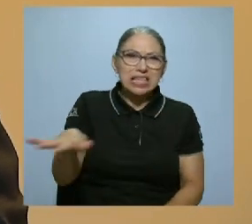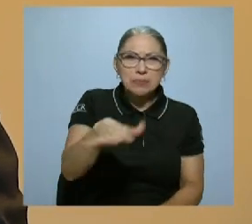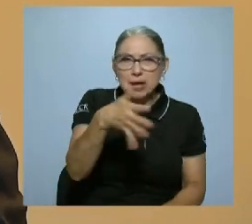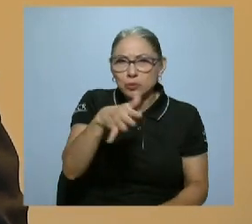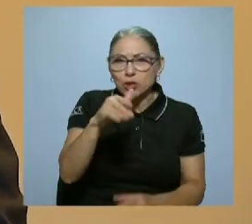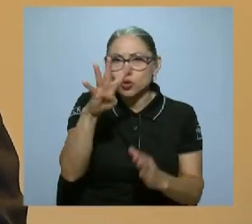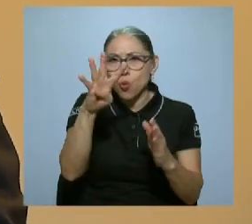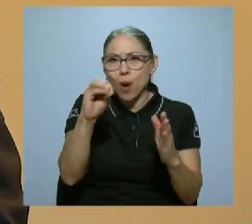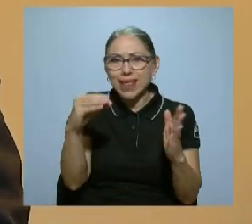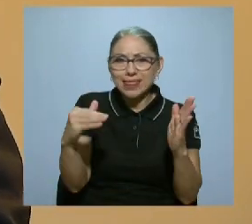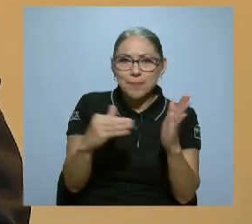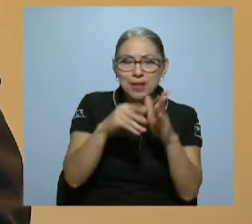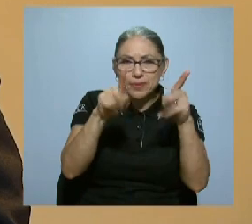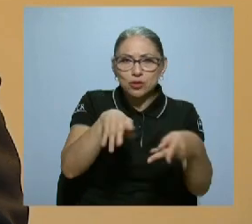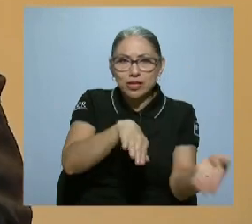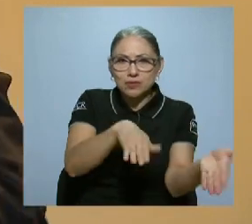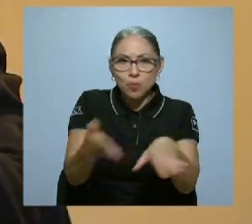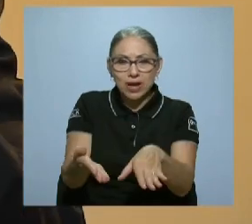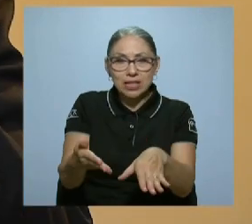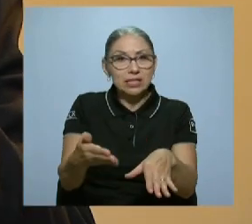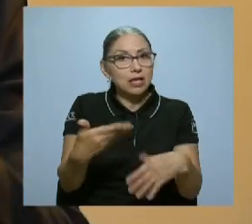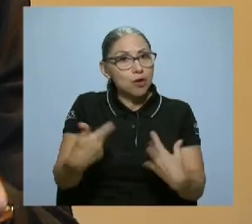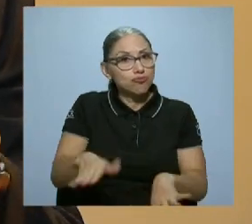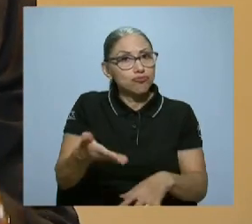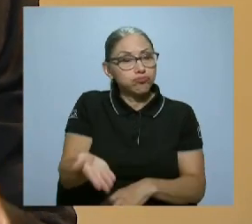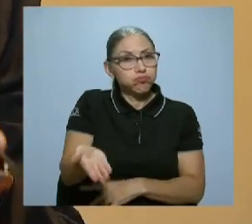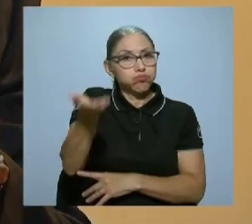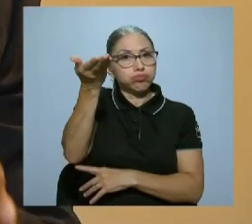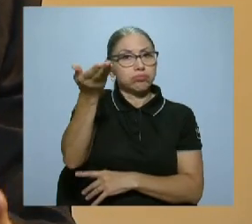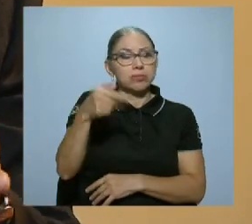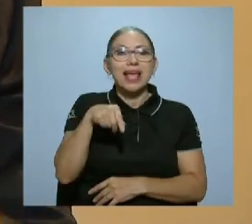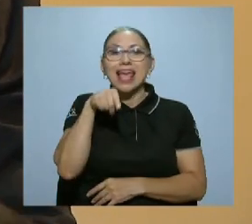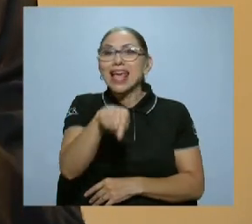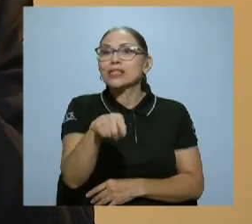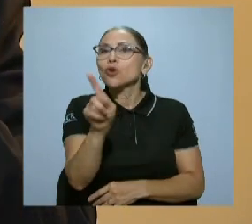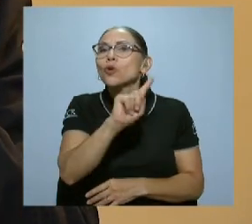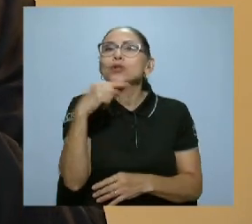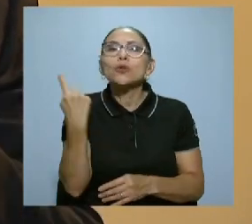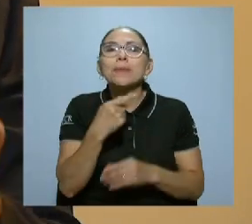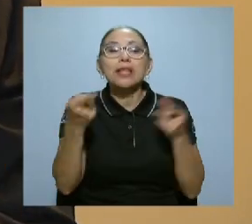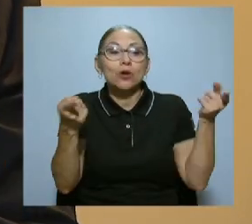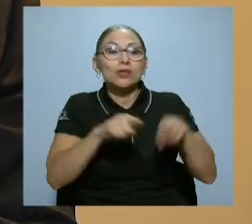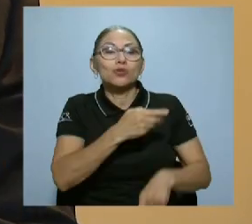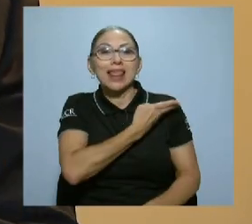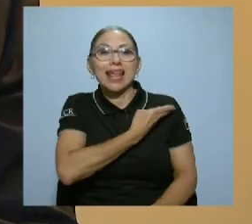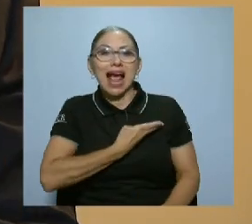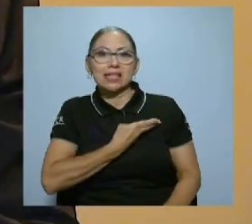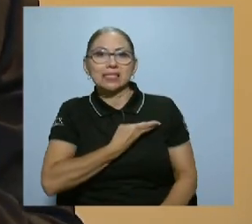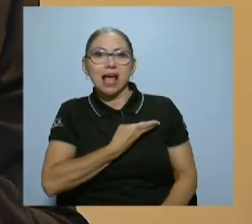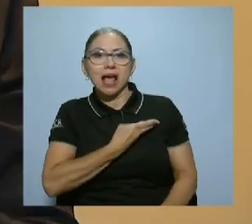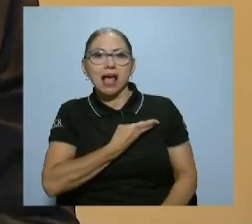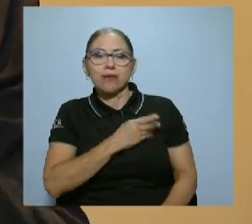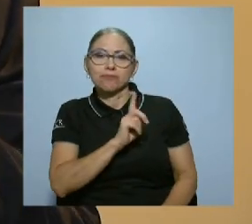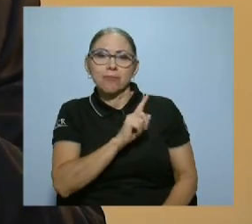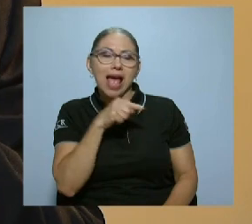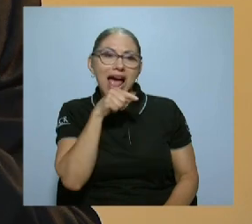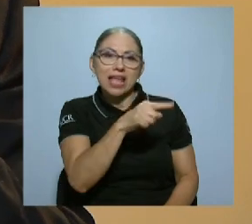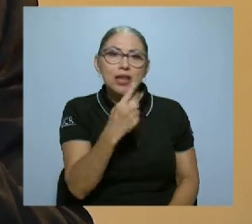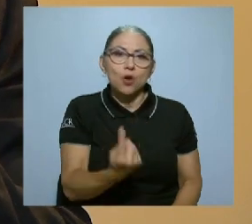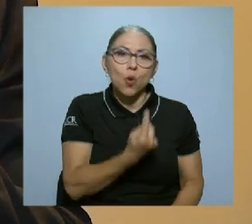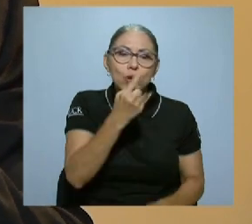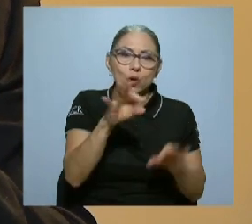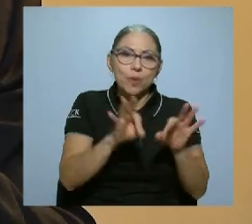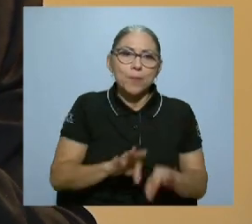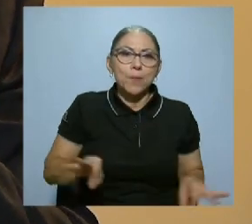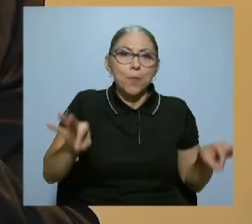una cifra extremadamente importante, y el punto no es lo que sucede en Gaza, porque ahí lo único importante, ya en este momento